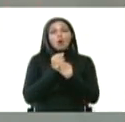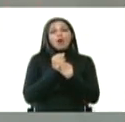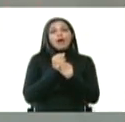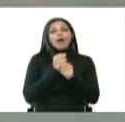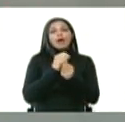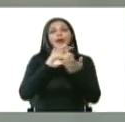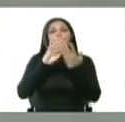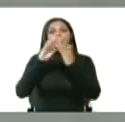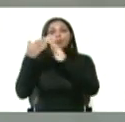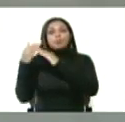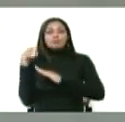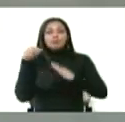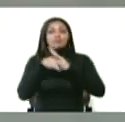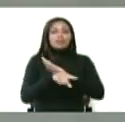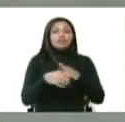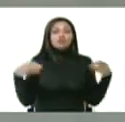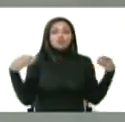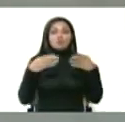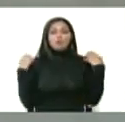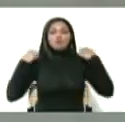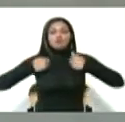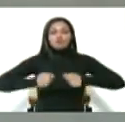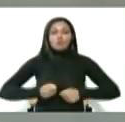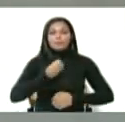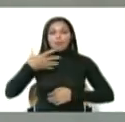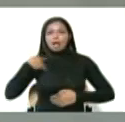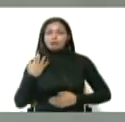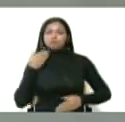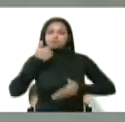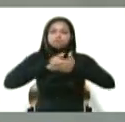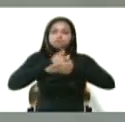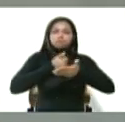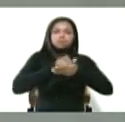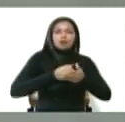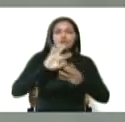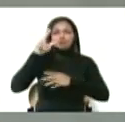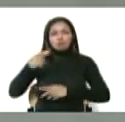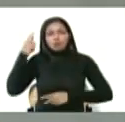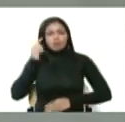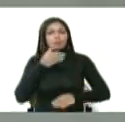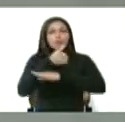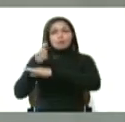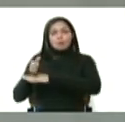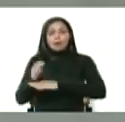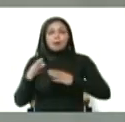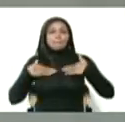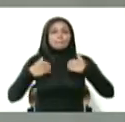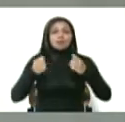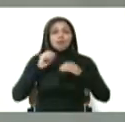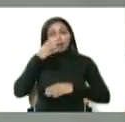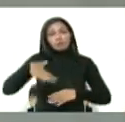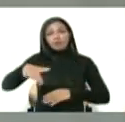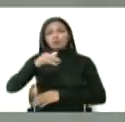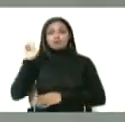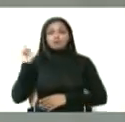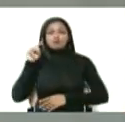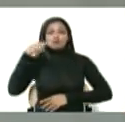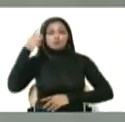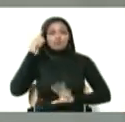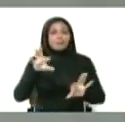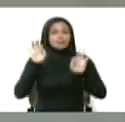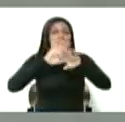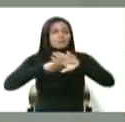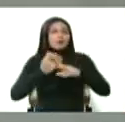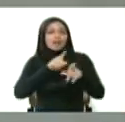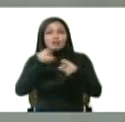ese ejército de batas blancas que con su esfuerzo diario llevan salud y vida al pueblo venezolano. Hoy es un día especial porque